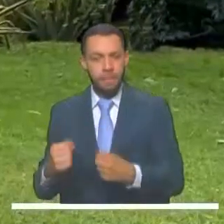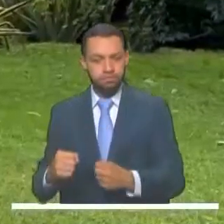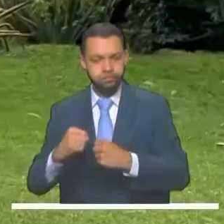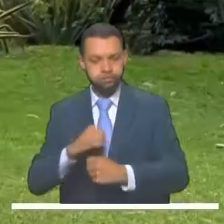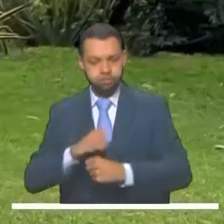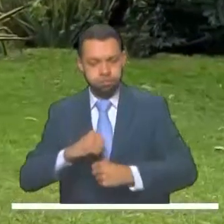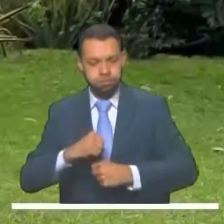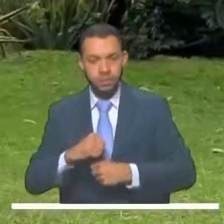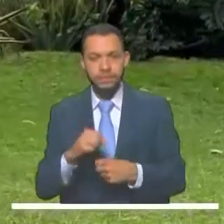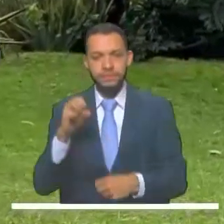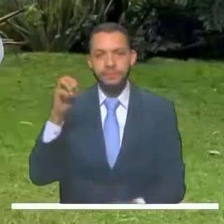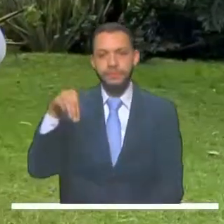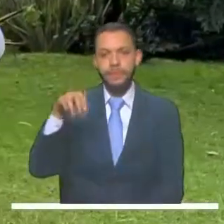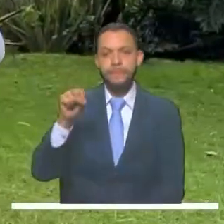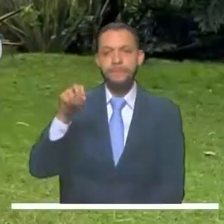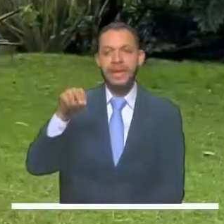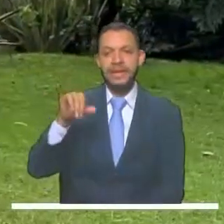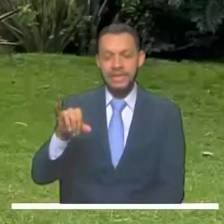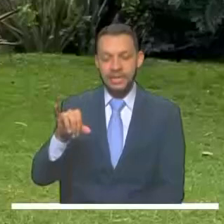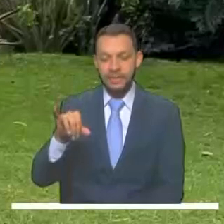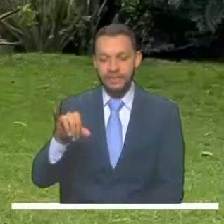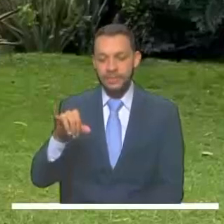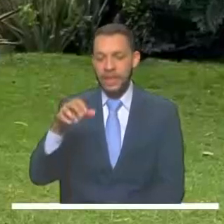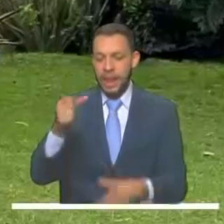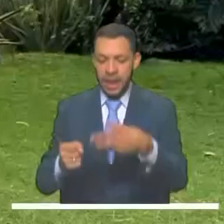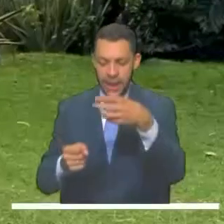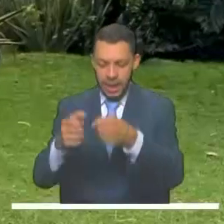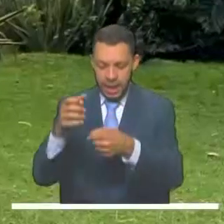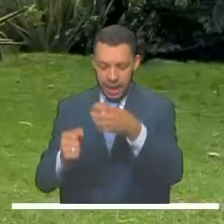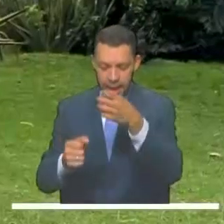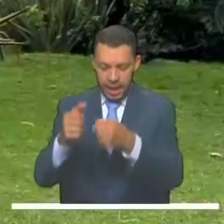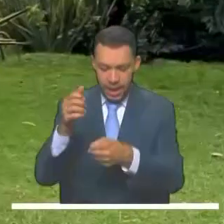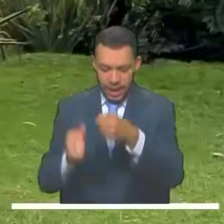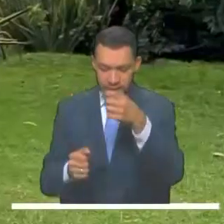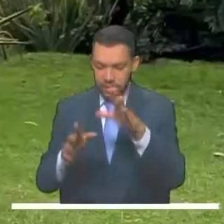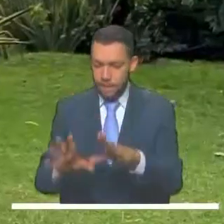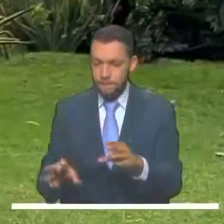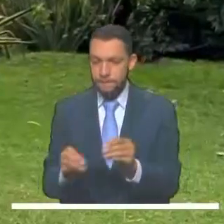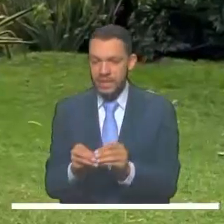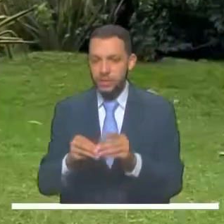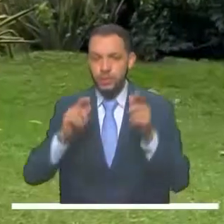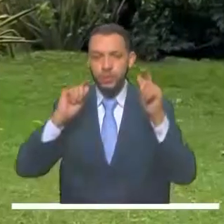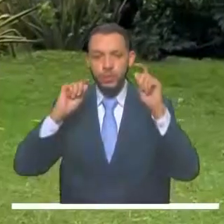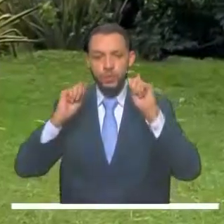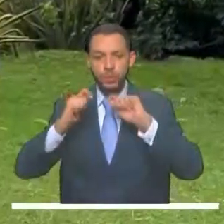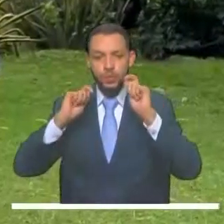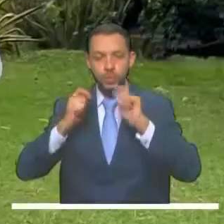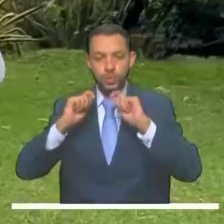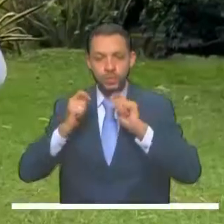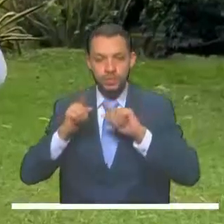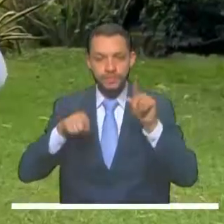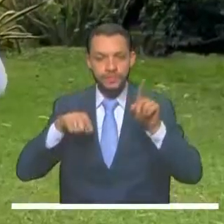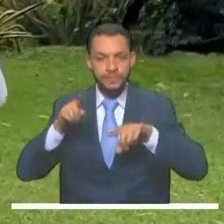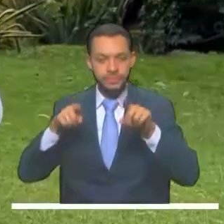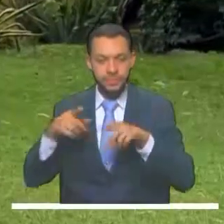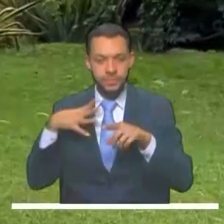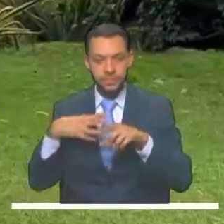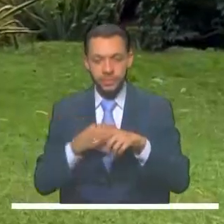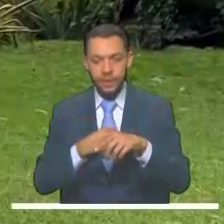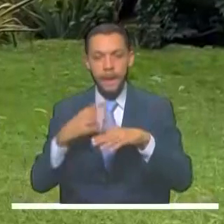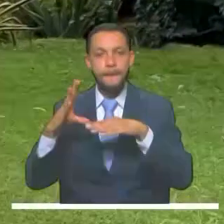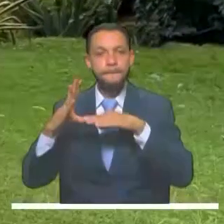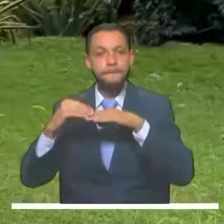los lácteos la panadería el azúcar hago excepción de la panadería cuando ustedes